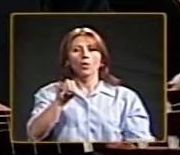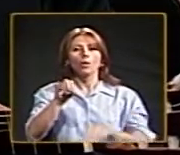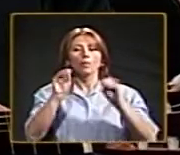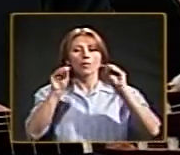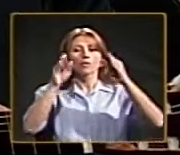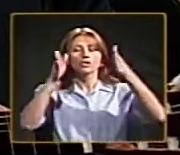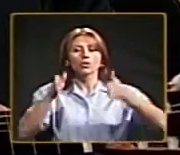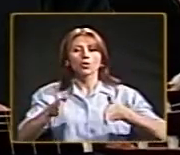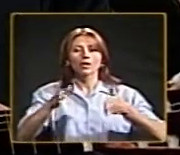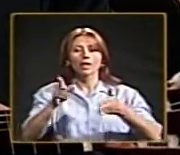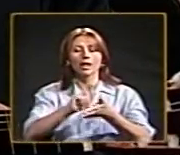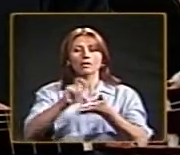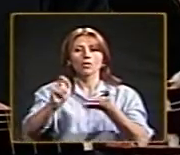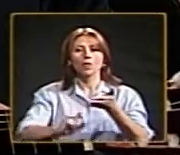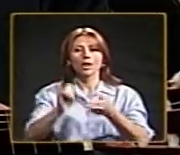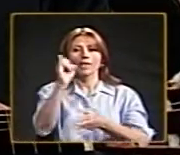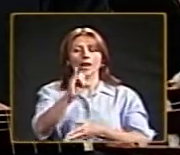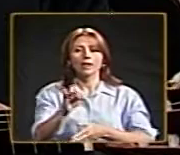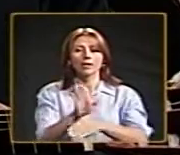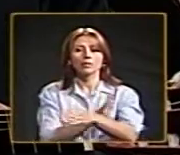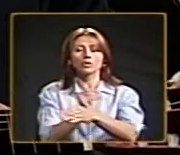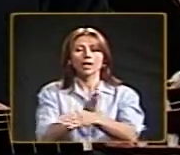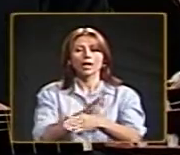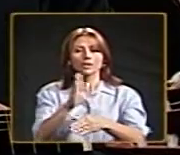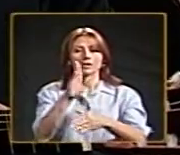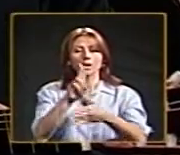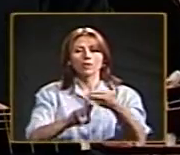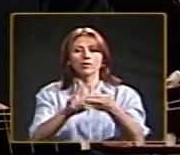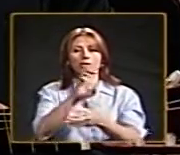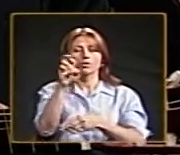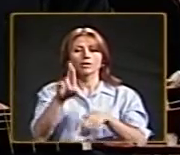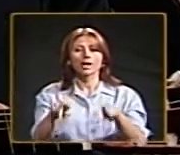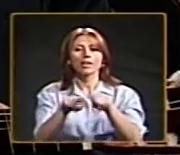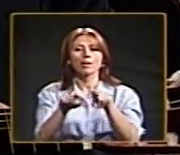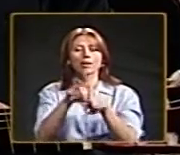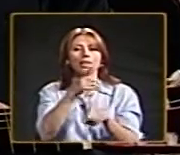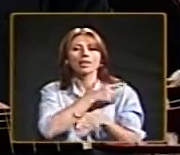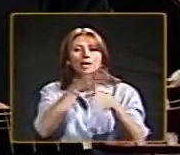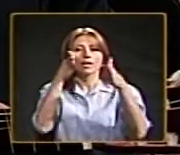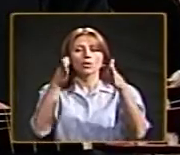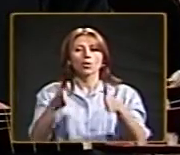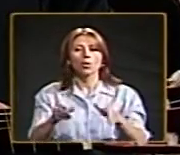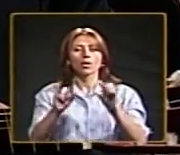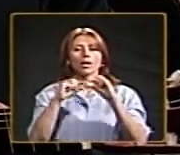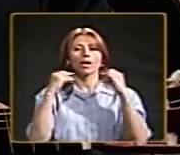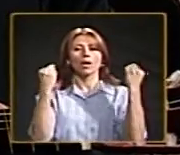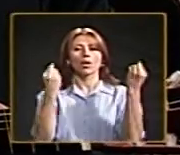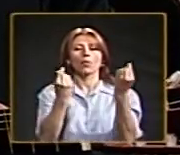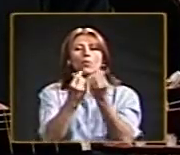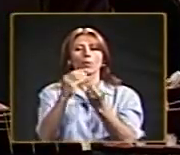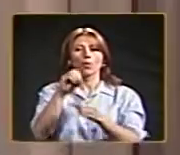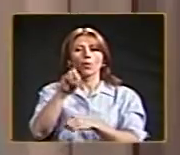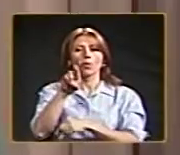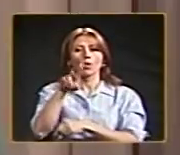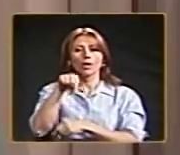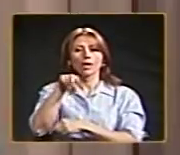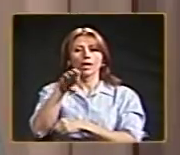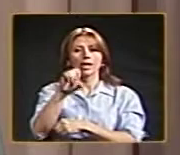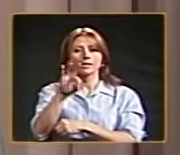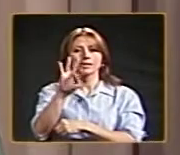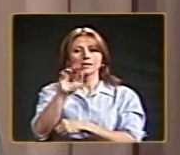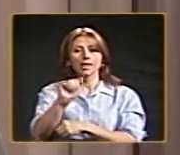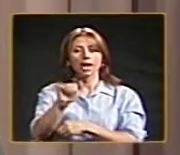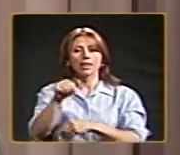Rica, pero además director de la Orquesta de Guitarras de esta universidad.